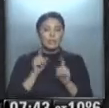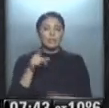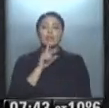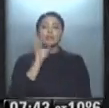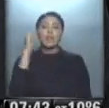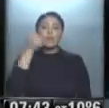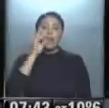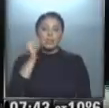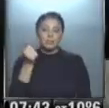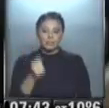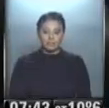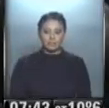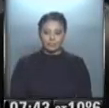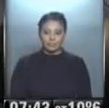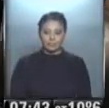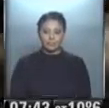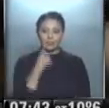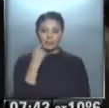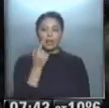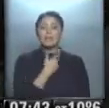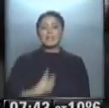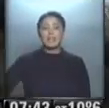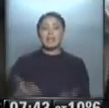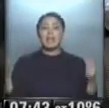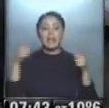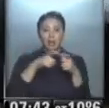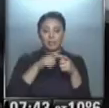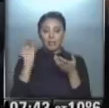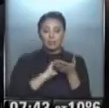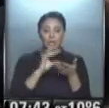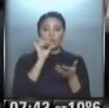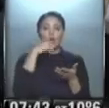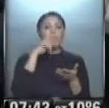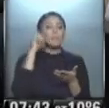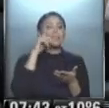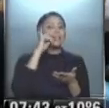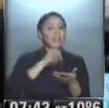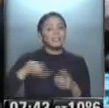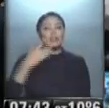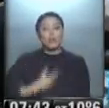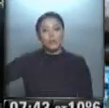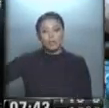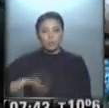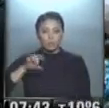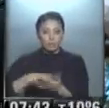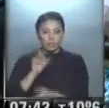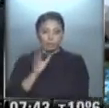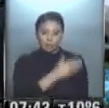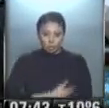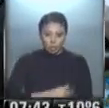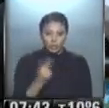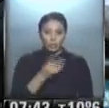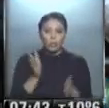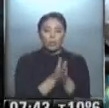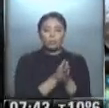Tomá. El presidente de la Cámara de Diputados, Julián Domínguez, y el gobernador de Buenos Aires, Daniel Scioli,